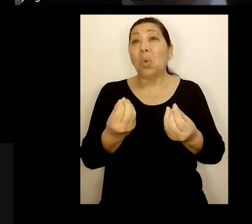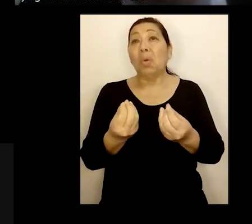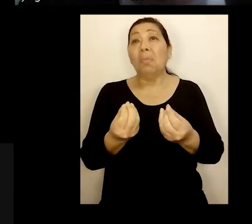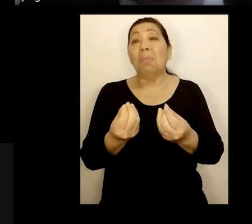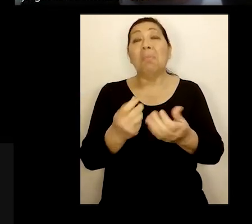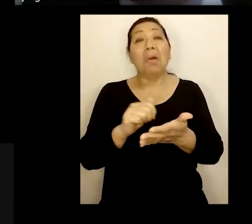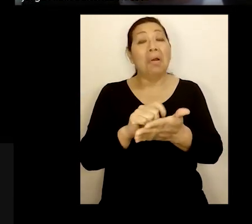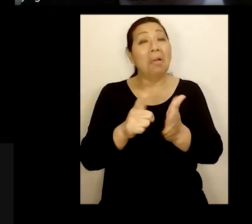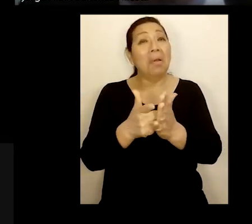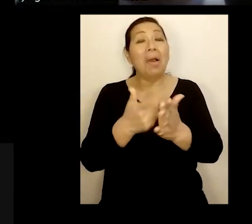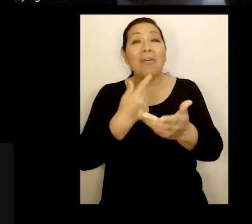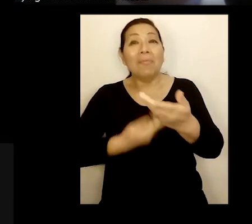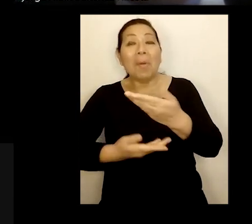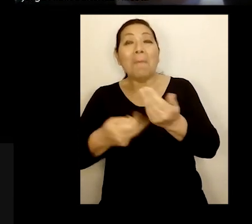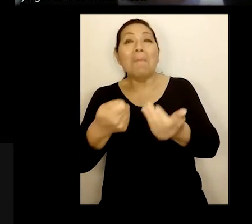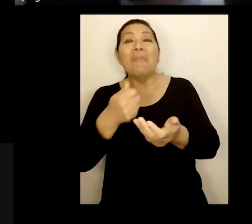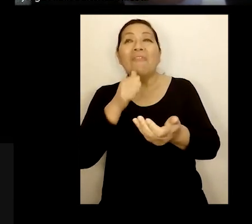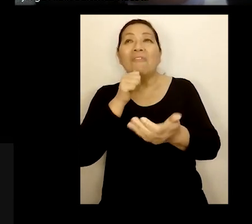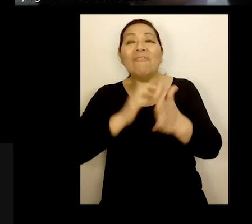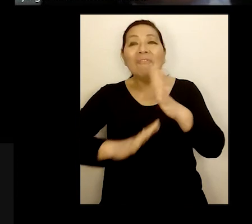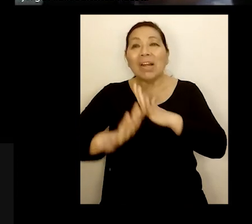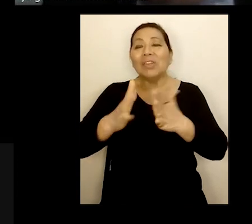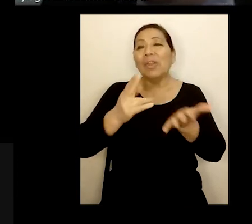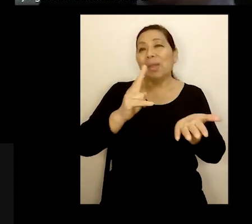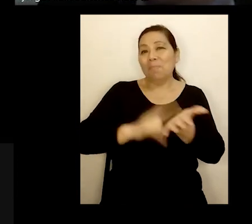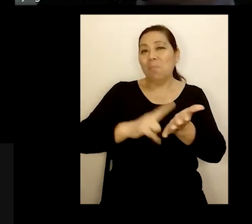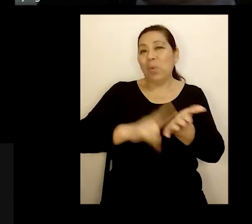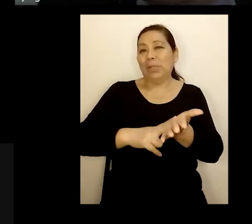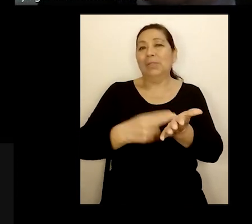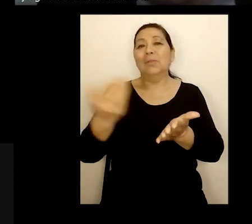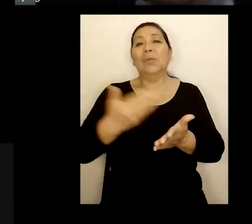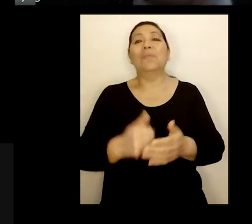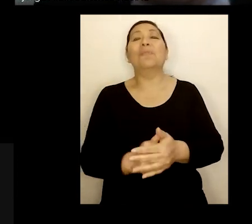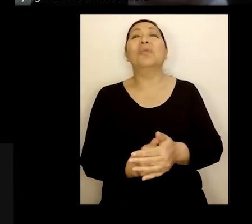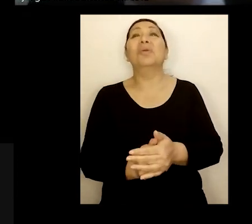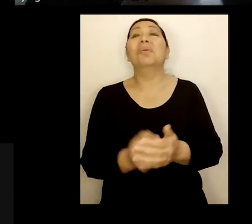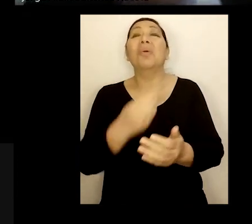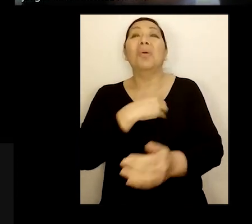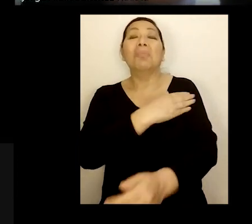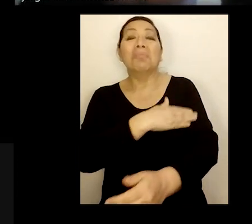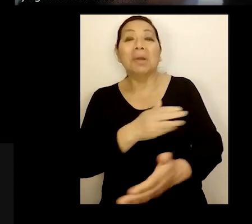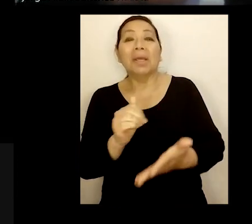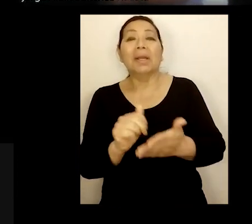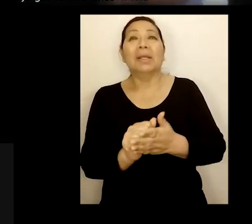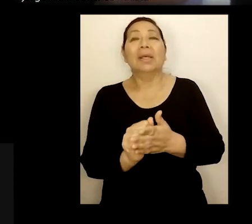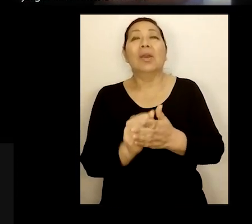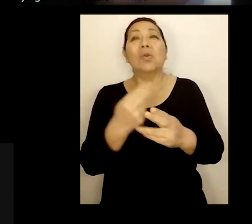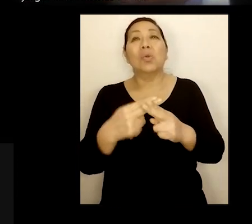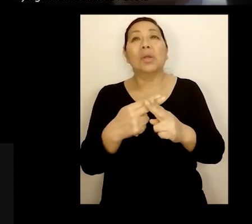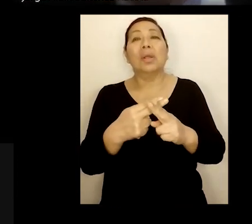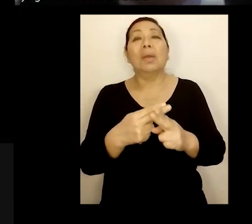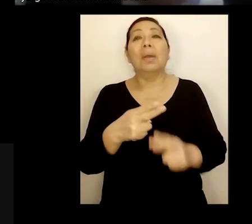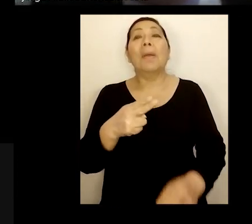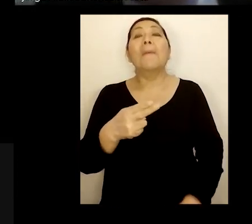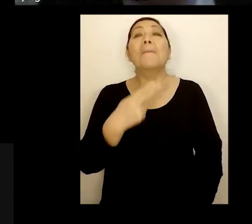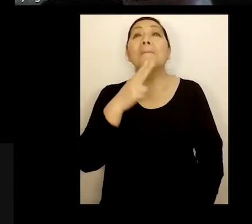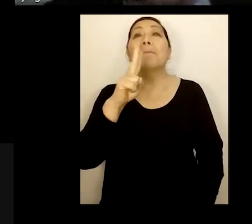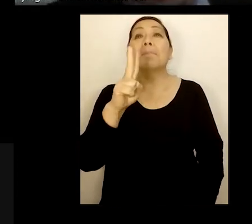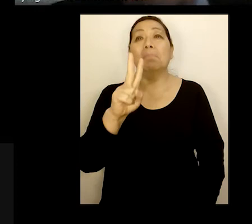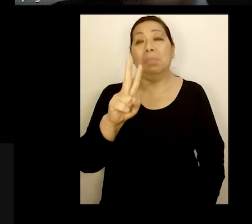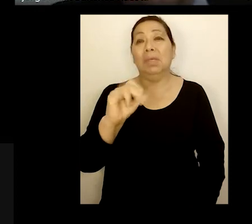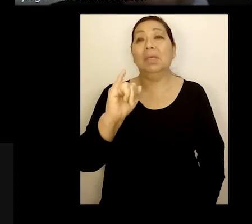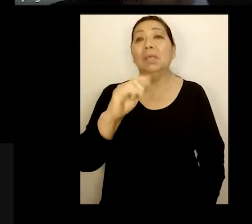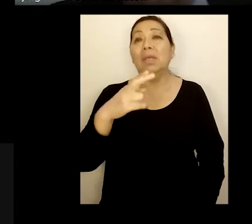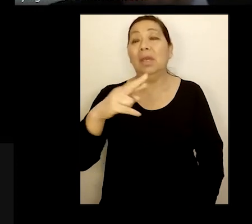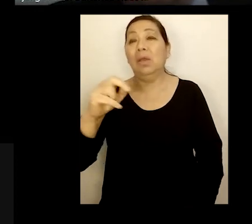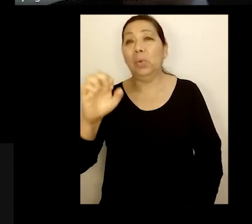de autor del delito de defraudación tributaria, conjuntamente con un cómplice primario que es el señor Villarroel Tapia.